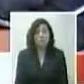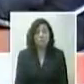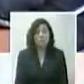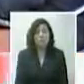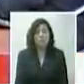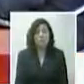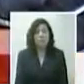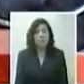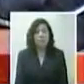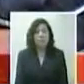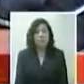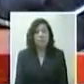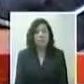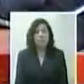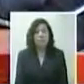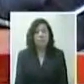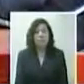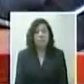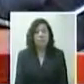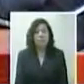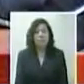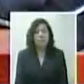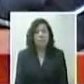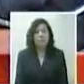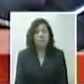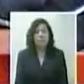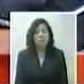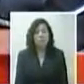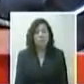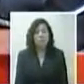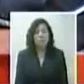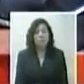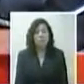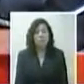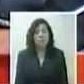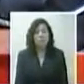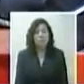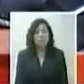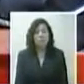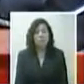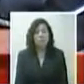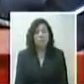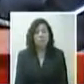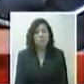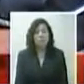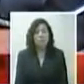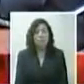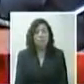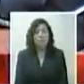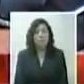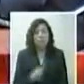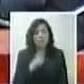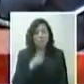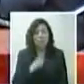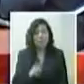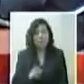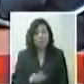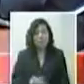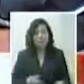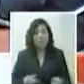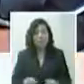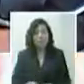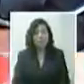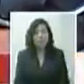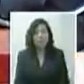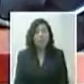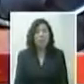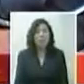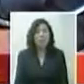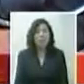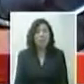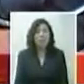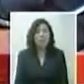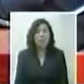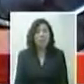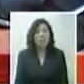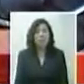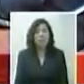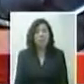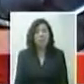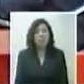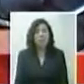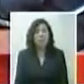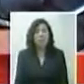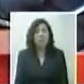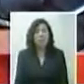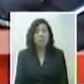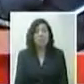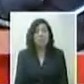era permanente Inclusive la señora que que les estoy comentando de la anécdota que era la jefa de confeccionistas er una señora cuando nos la